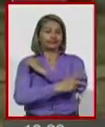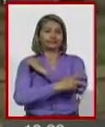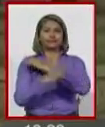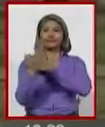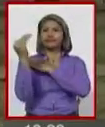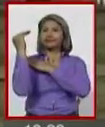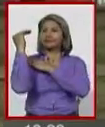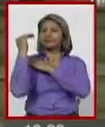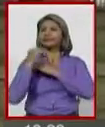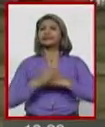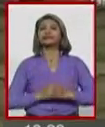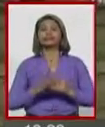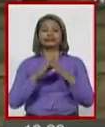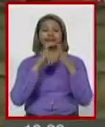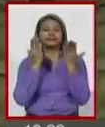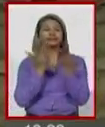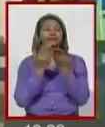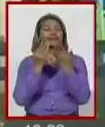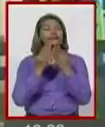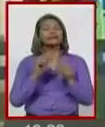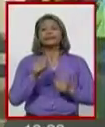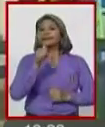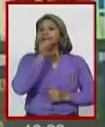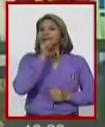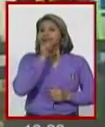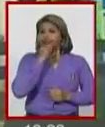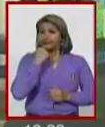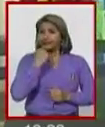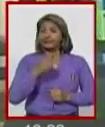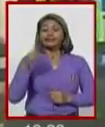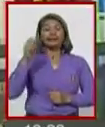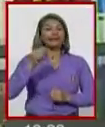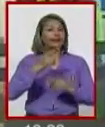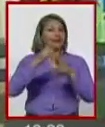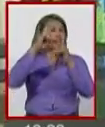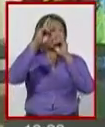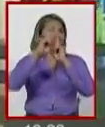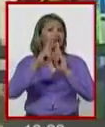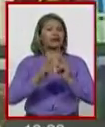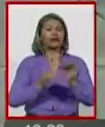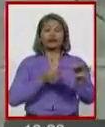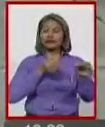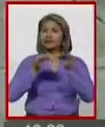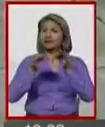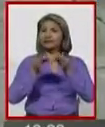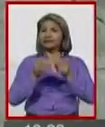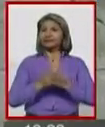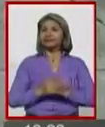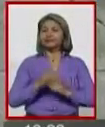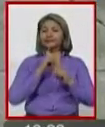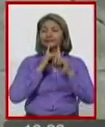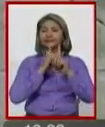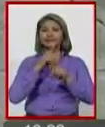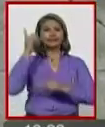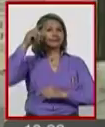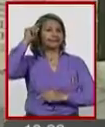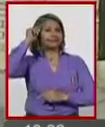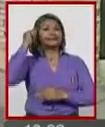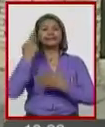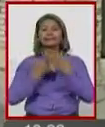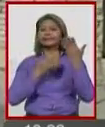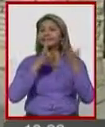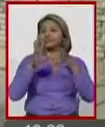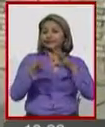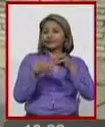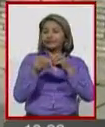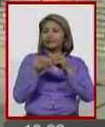En Santa Cruz, las unidades educativas particulares deberán respetar la instructiva determinada por el gobierno, que habla